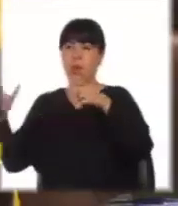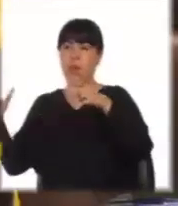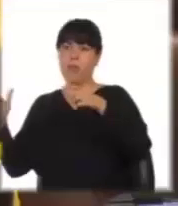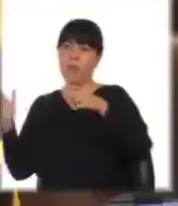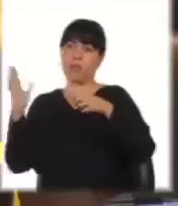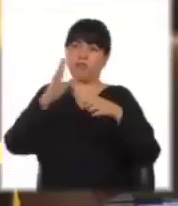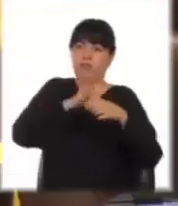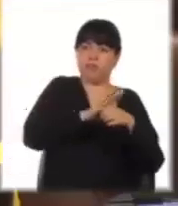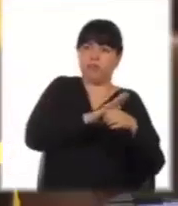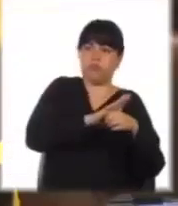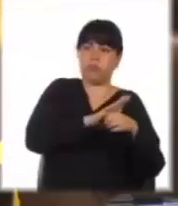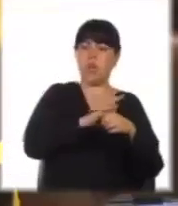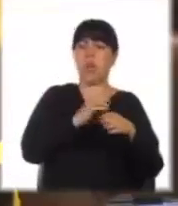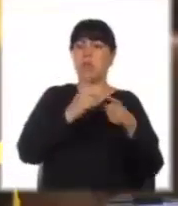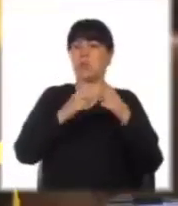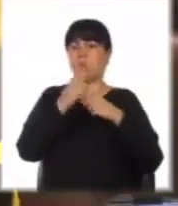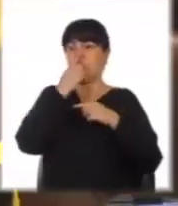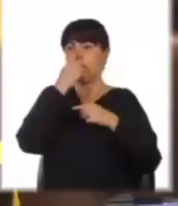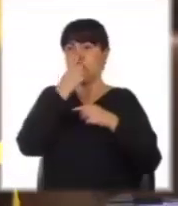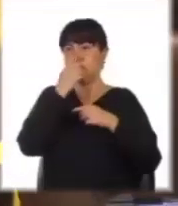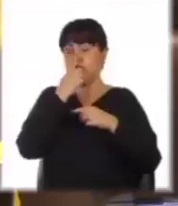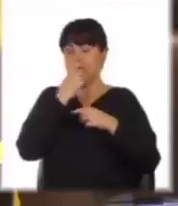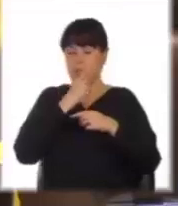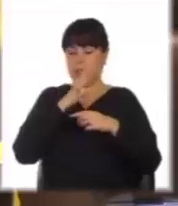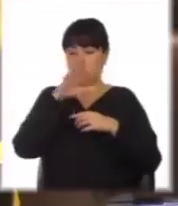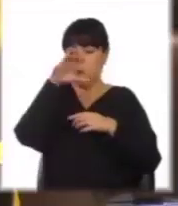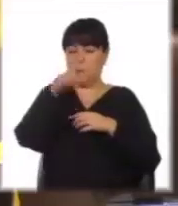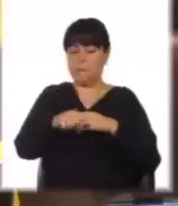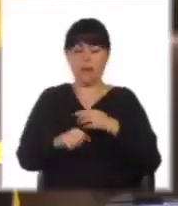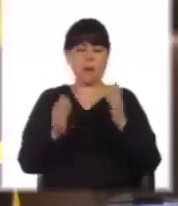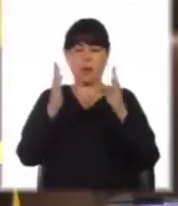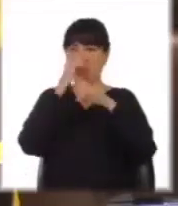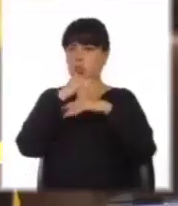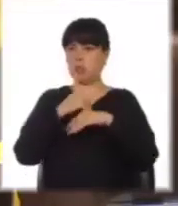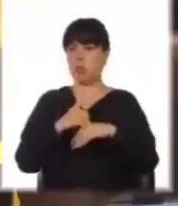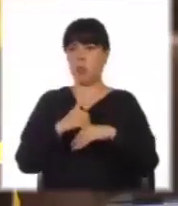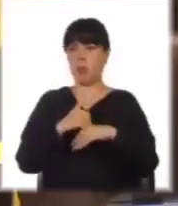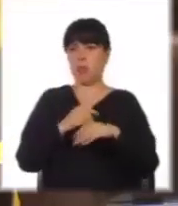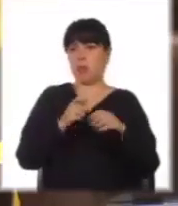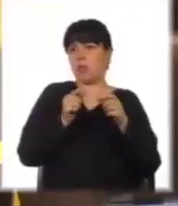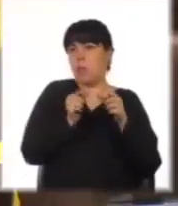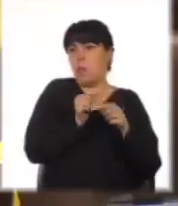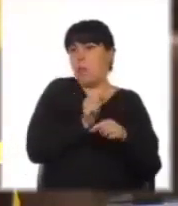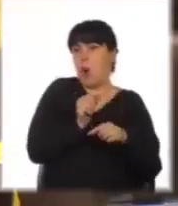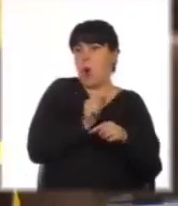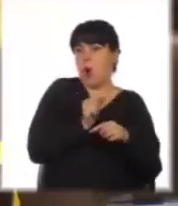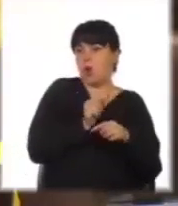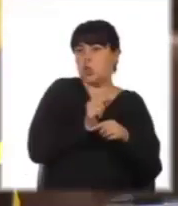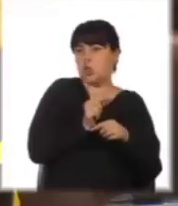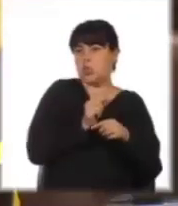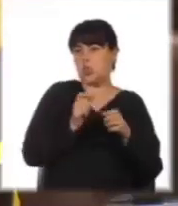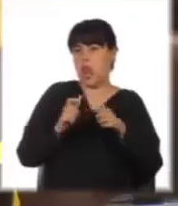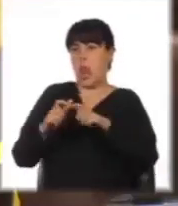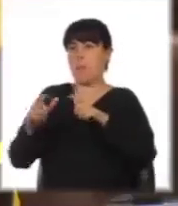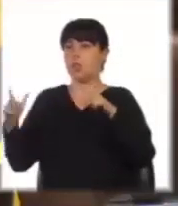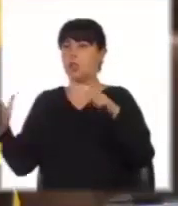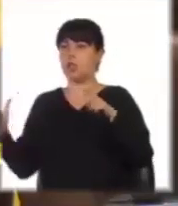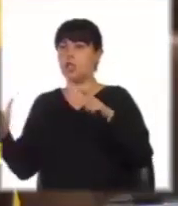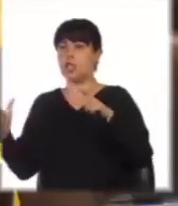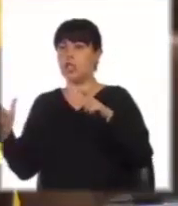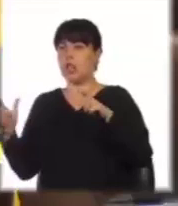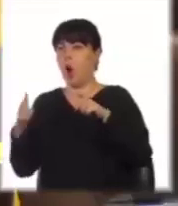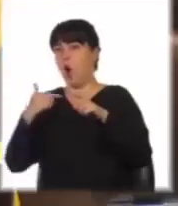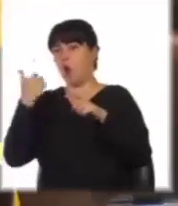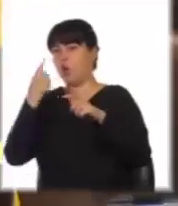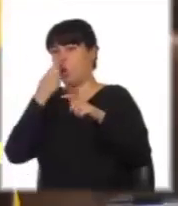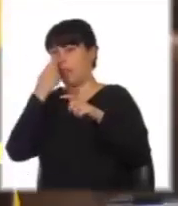hay intereses que no se pueden llevar a cabo porque son los intereses de las minorías, es porque existe una mayoría que tiene otros